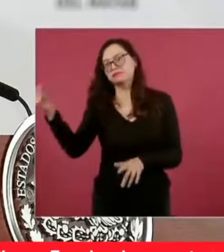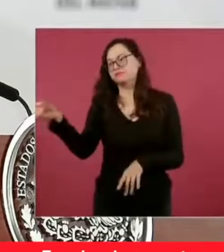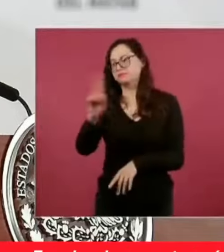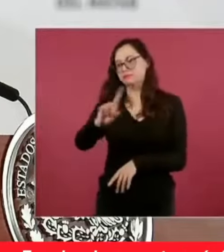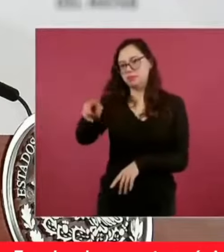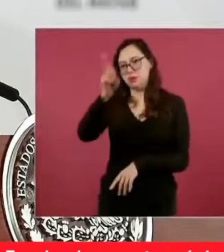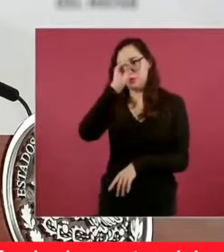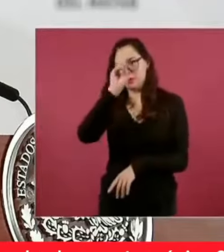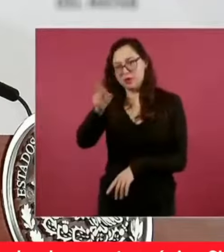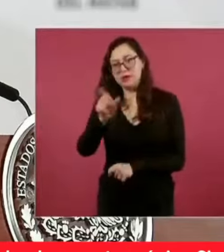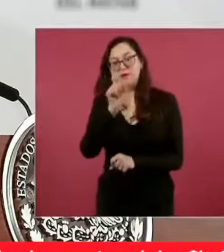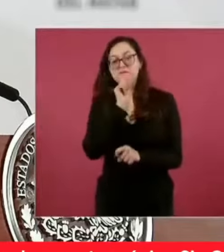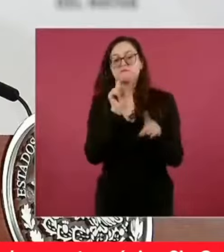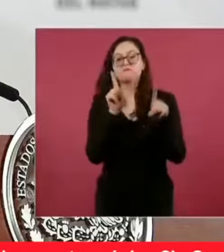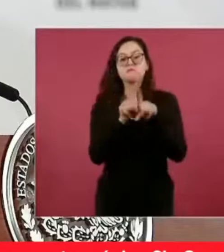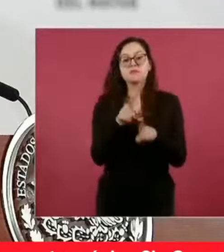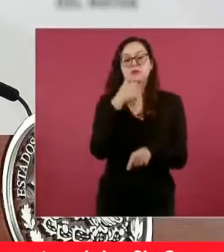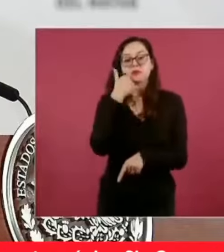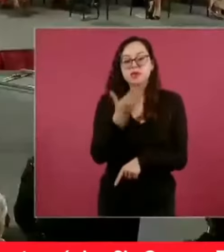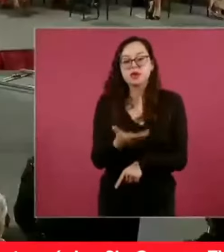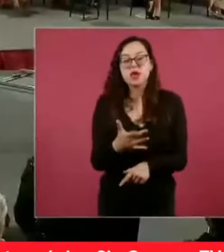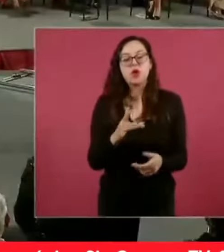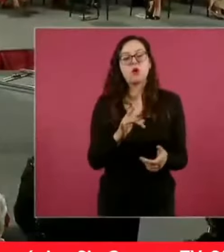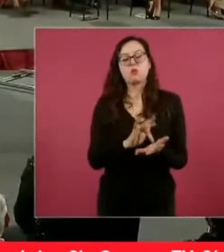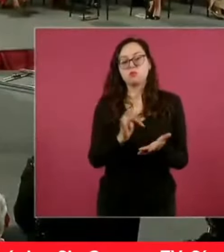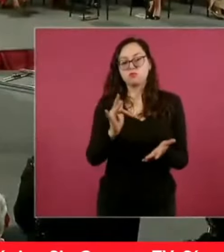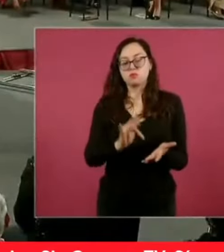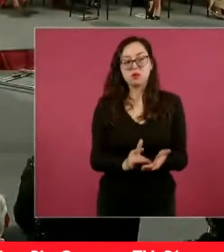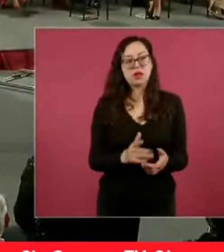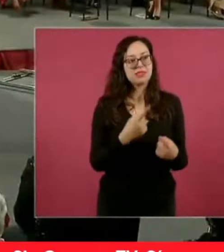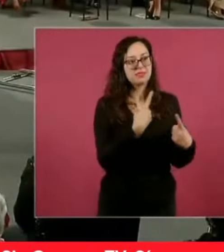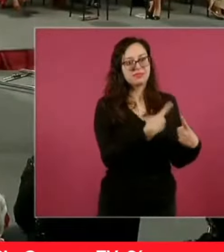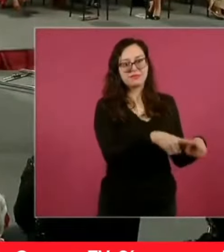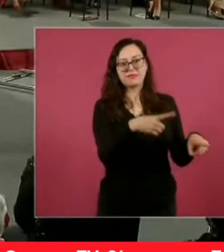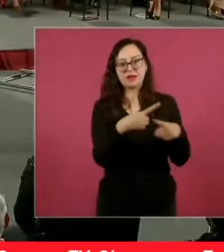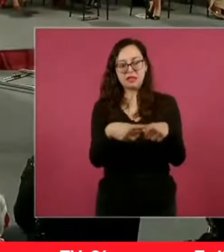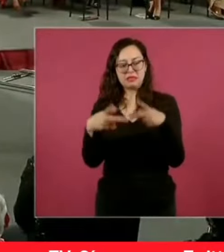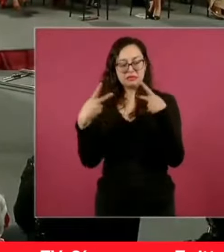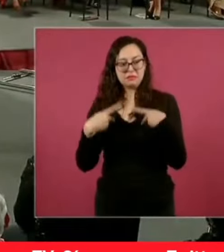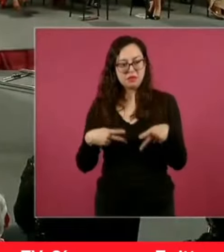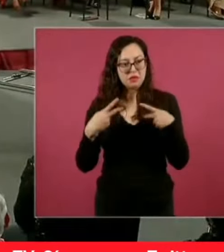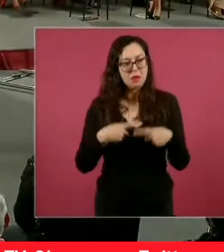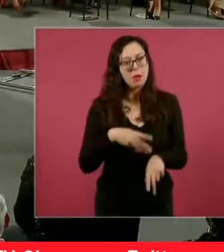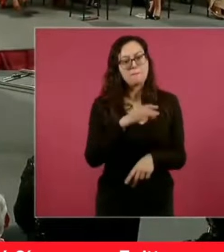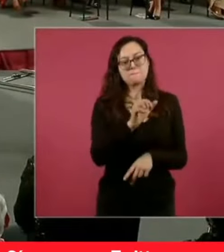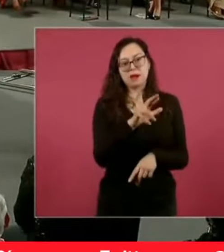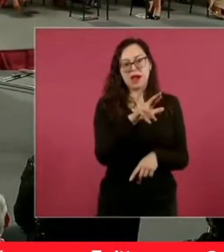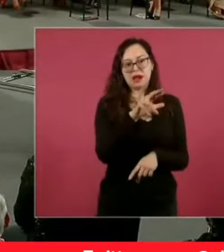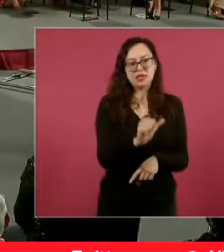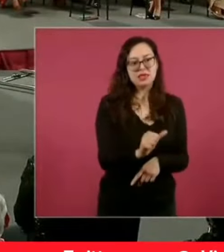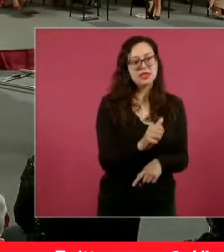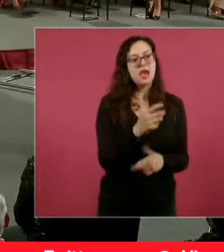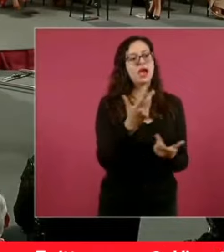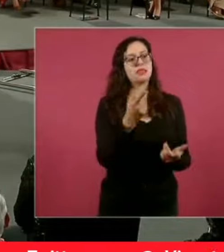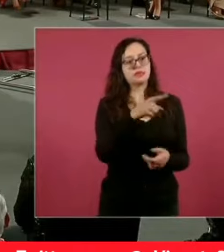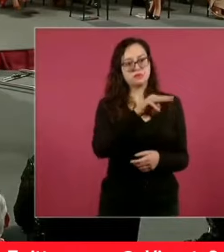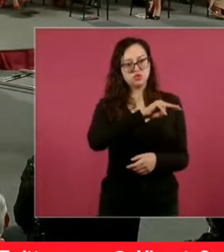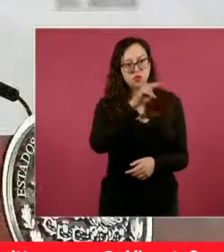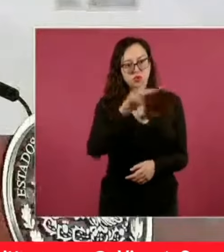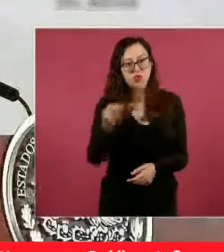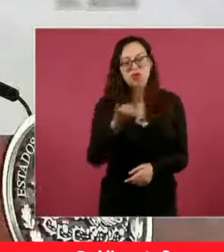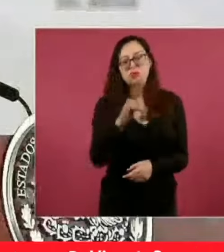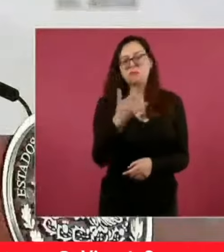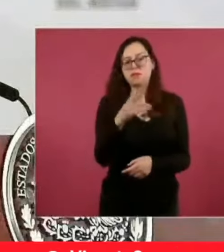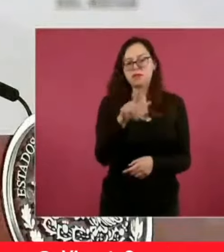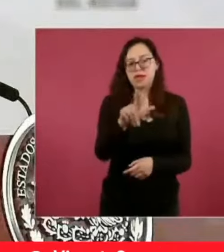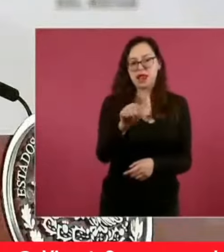Justino Damiano de Chilapa, Guerrero, a María de los Ángeles Rodríguez Bautista de Anguirán, Michoacán, a Miguel